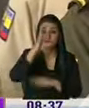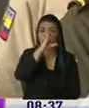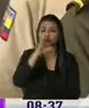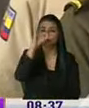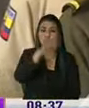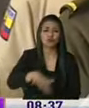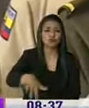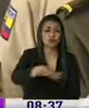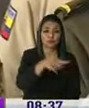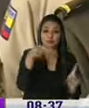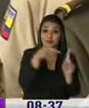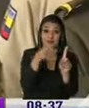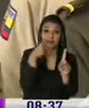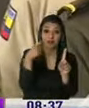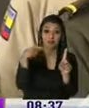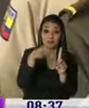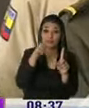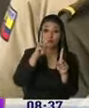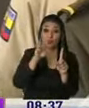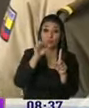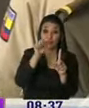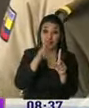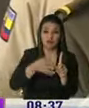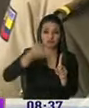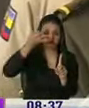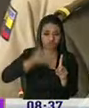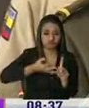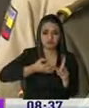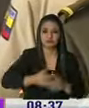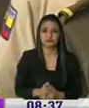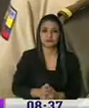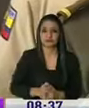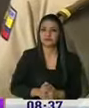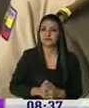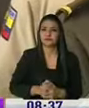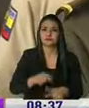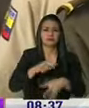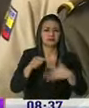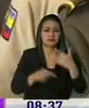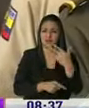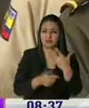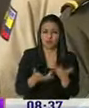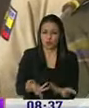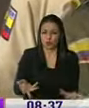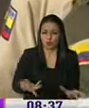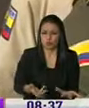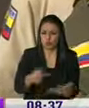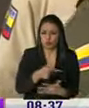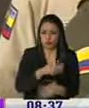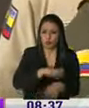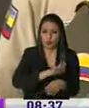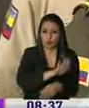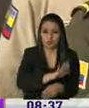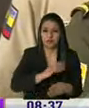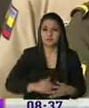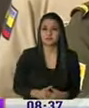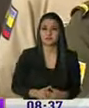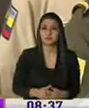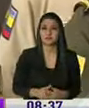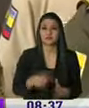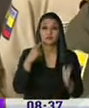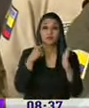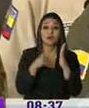tiene este individuo precisamente por varios delitos, entre ellos en los